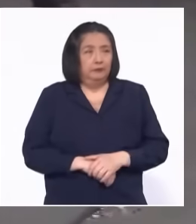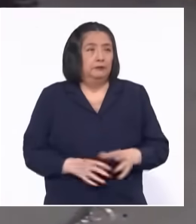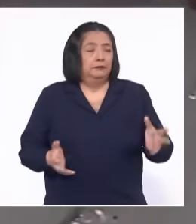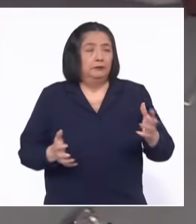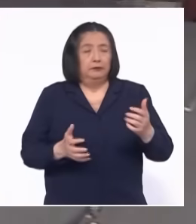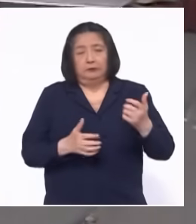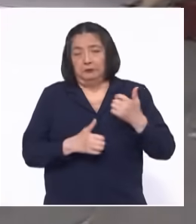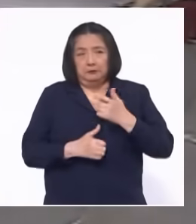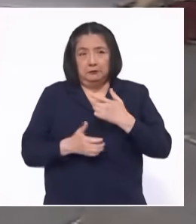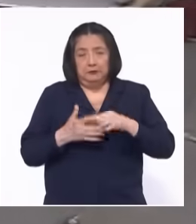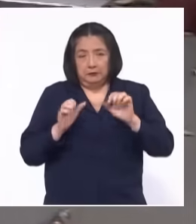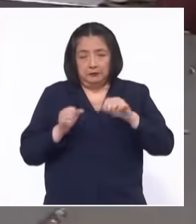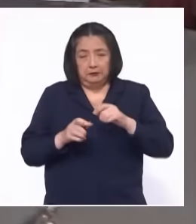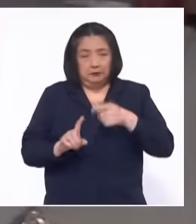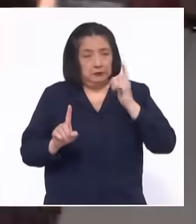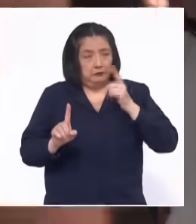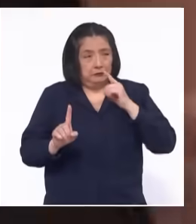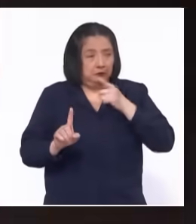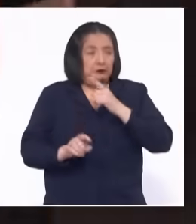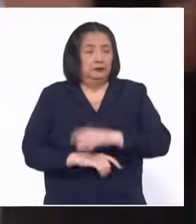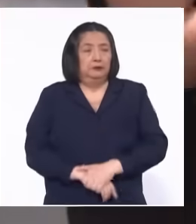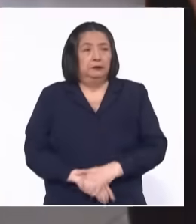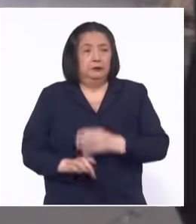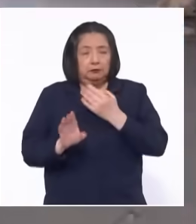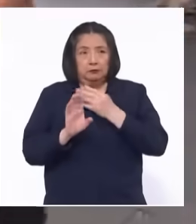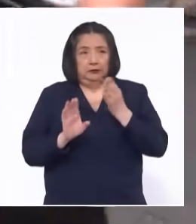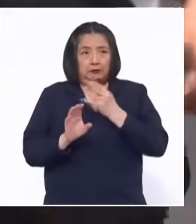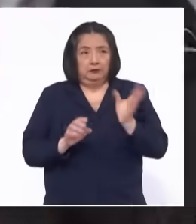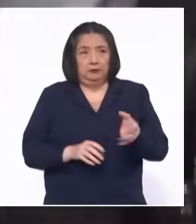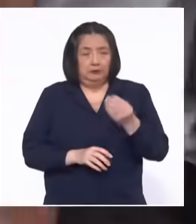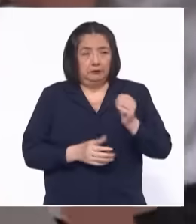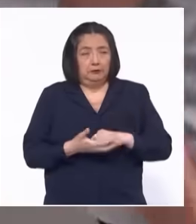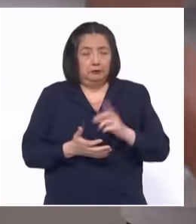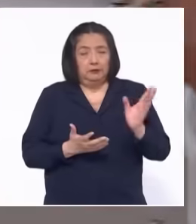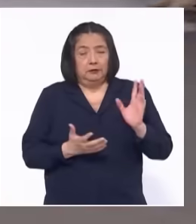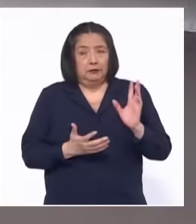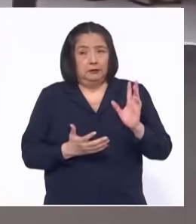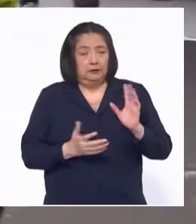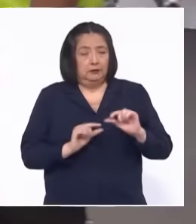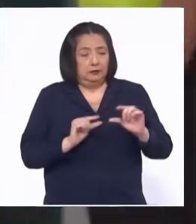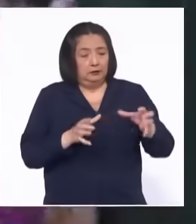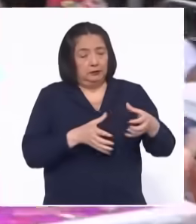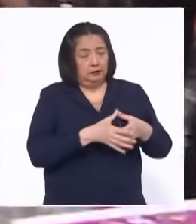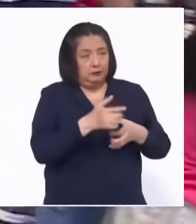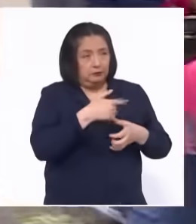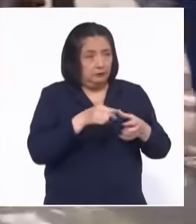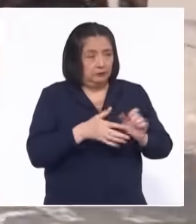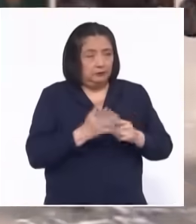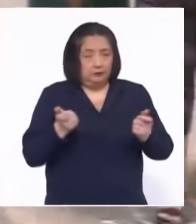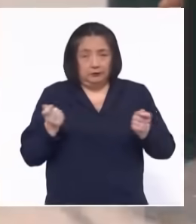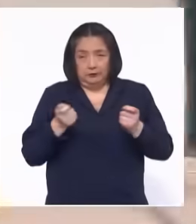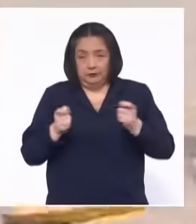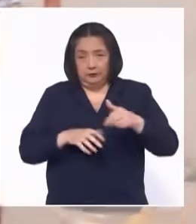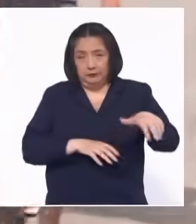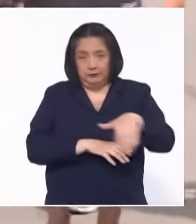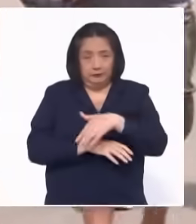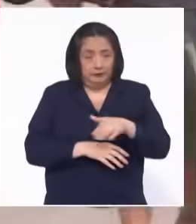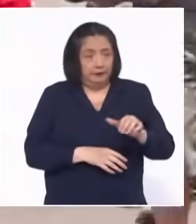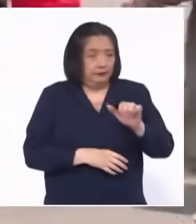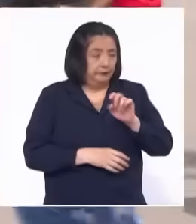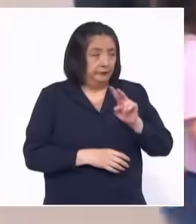reservistas, los han estado amenazando en las puertas. ¿Por qué? Porque los mafiosos que manejan todo el control de la avenida